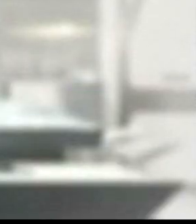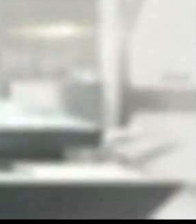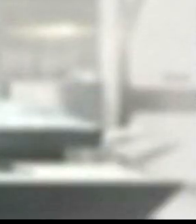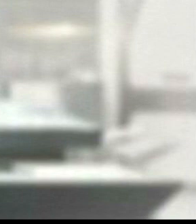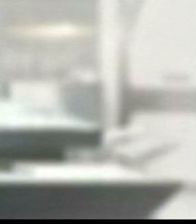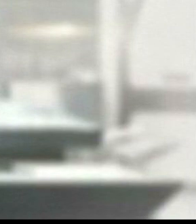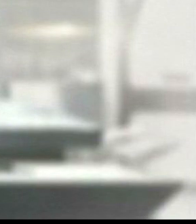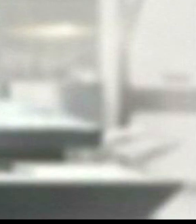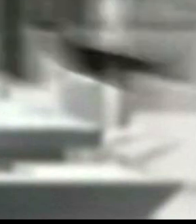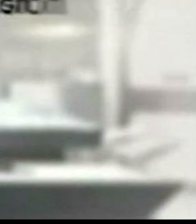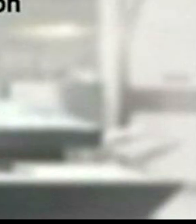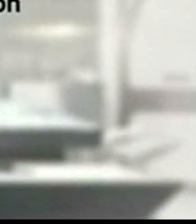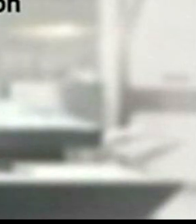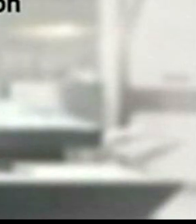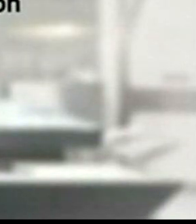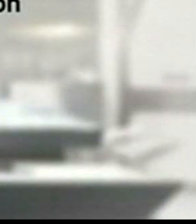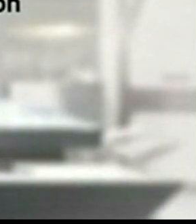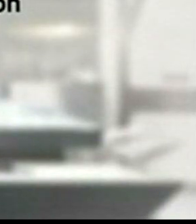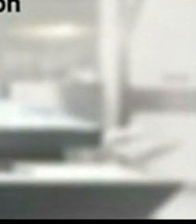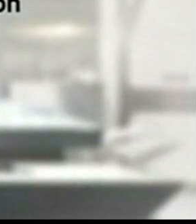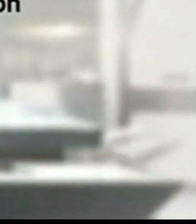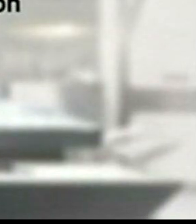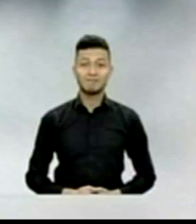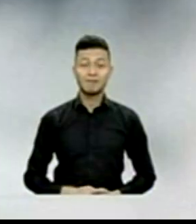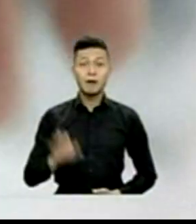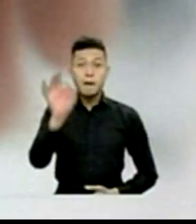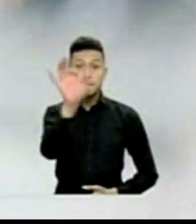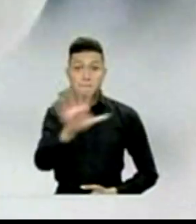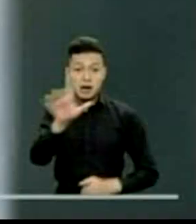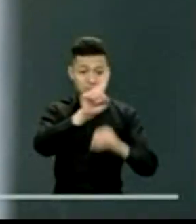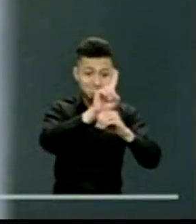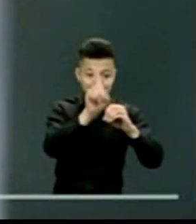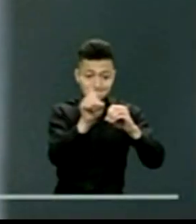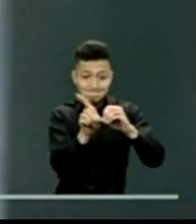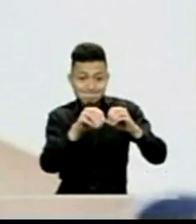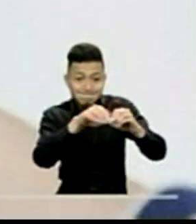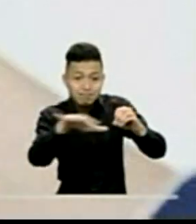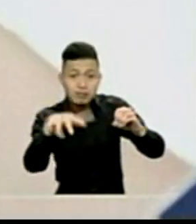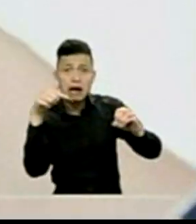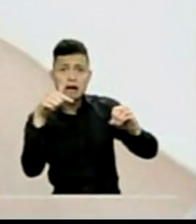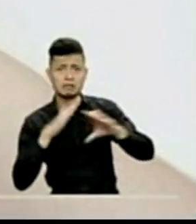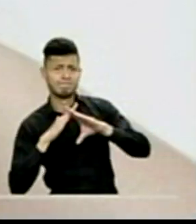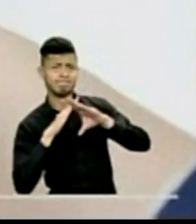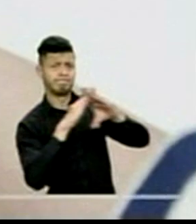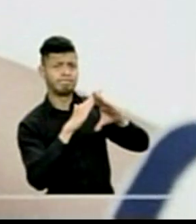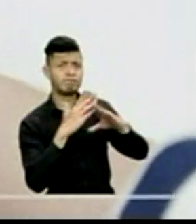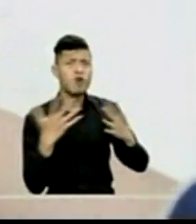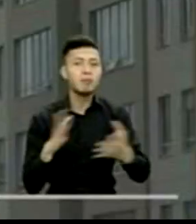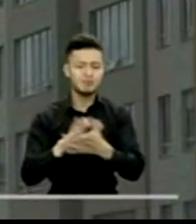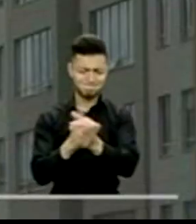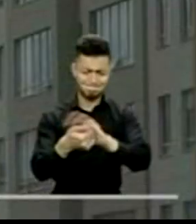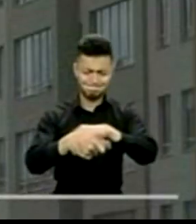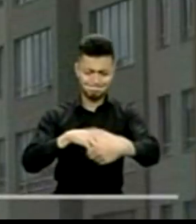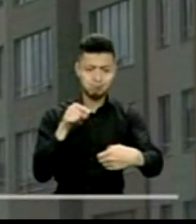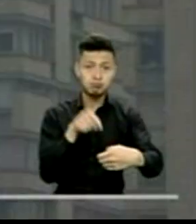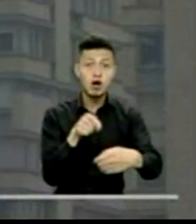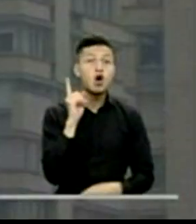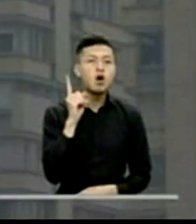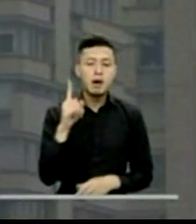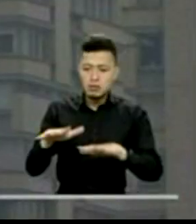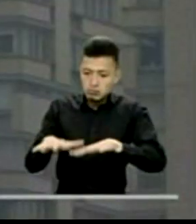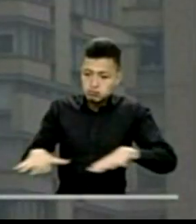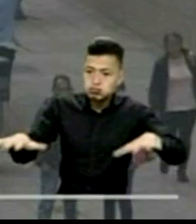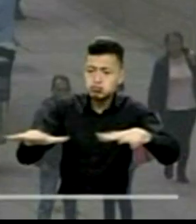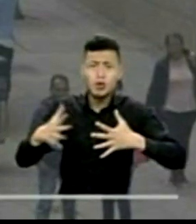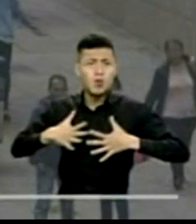no, nunca, jamás, en ninguna ocasión te abandona. Lavarse las manos es la mejor manera de prevenir el coronavirus. Este virus puede